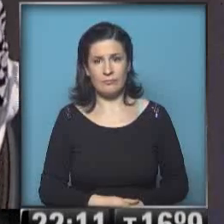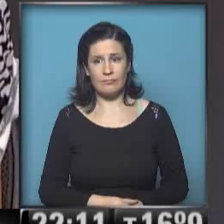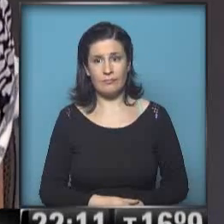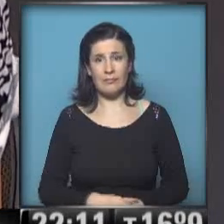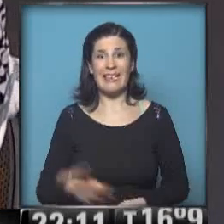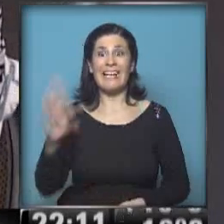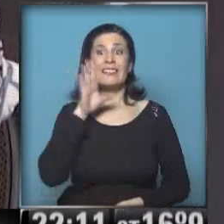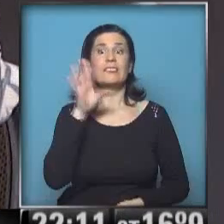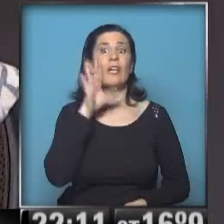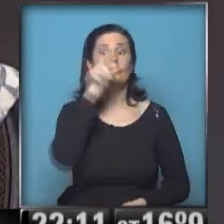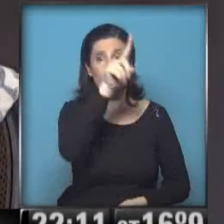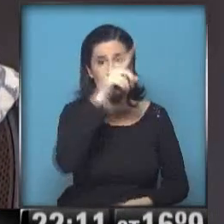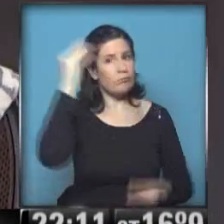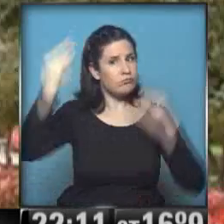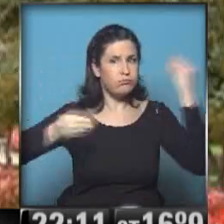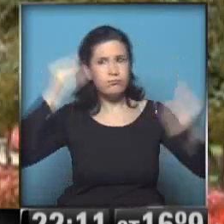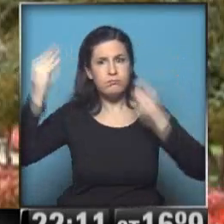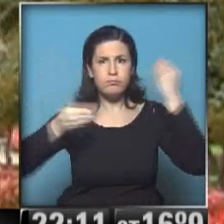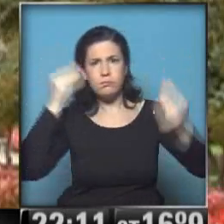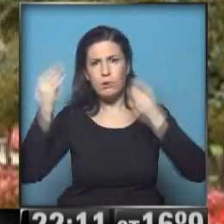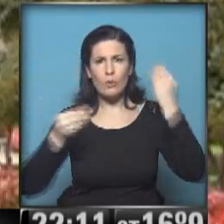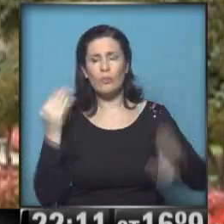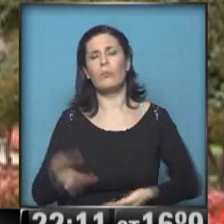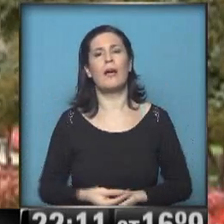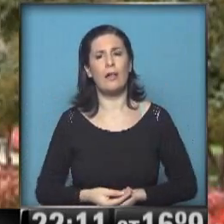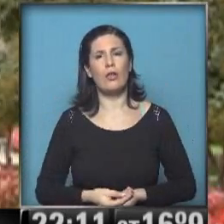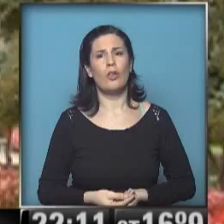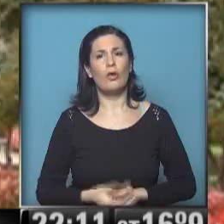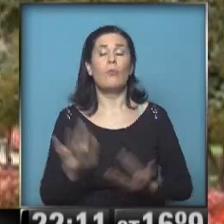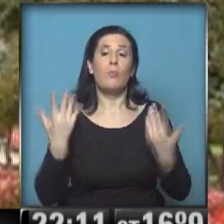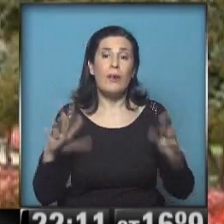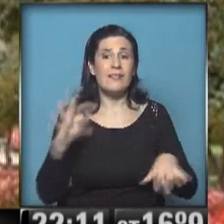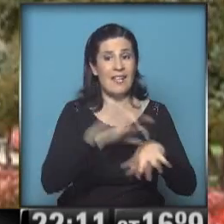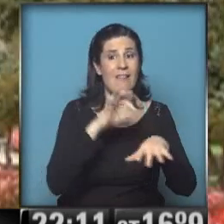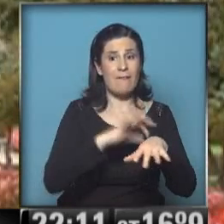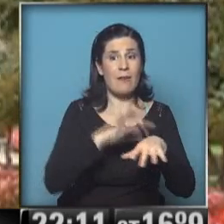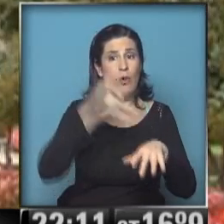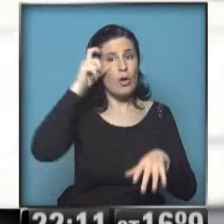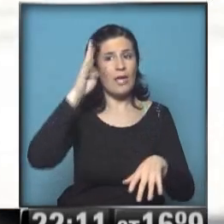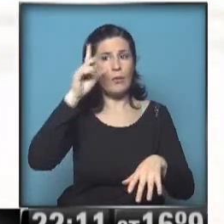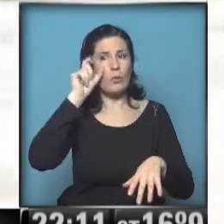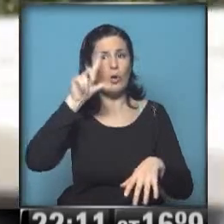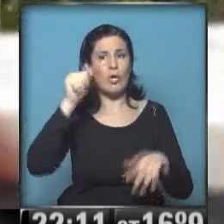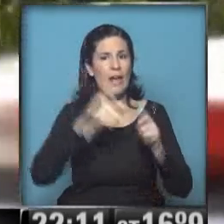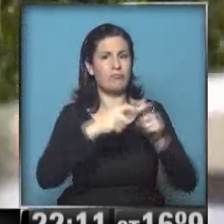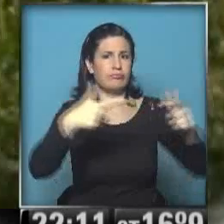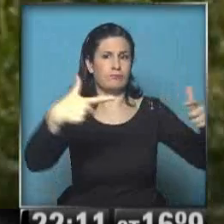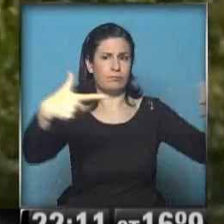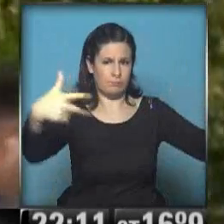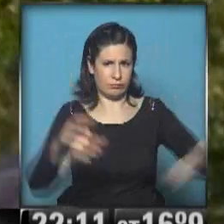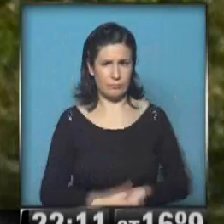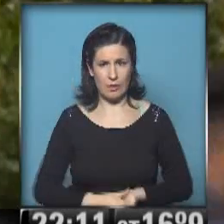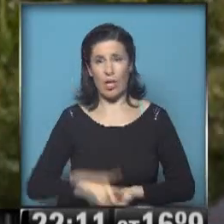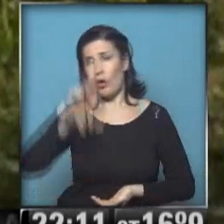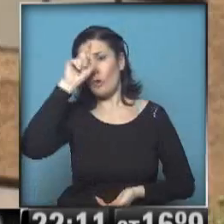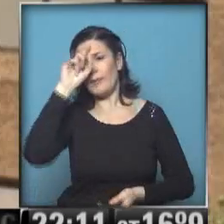Estados Unidos vive con gran preocupación la posibilidad de nuevos casos de ébola Pese a que las autoridades sanitarias insisten en que la